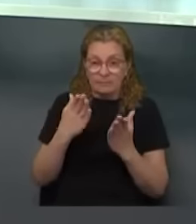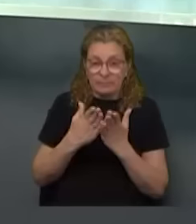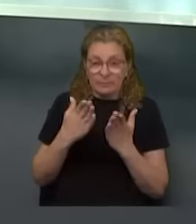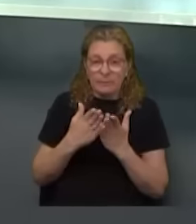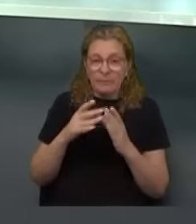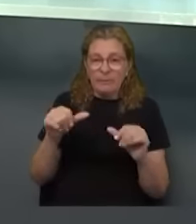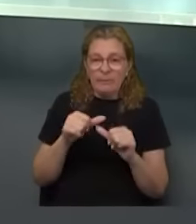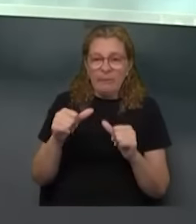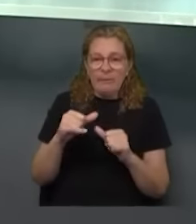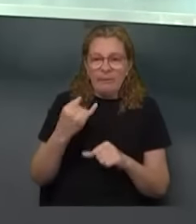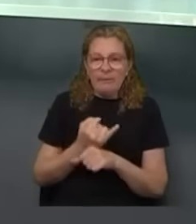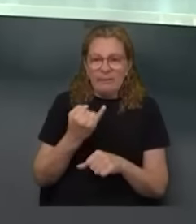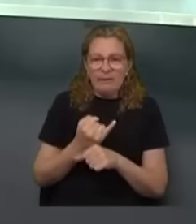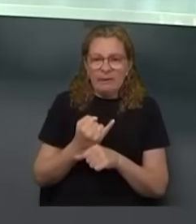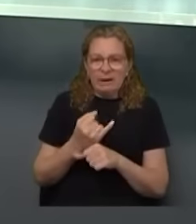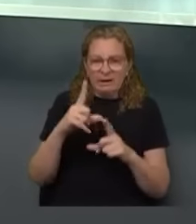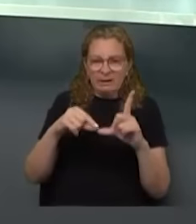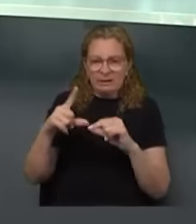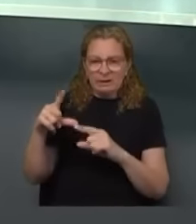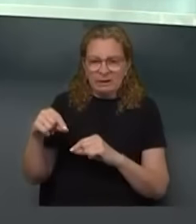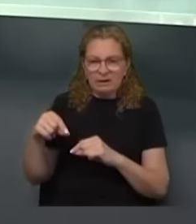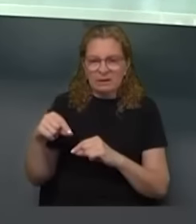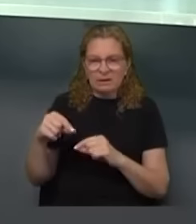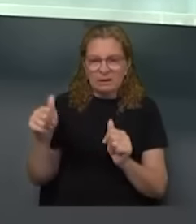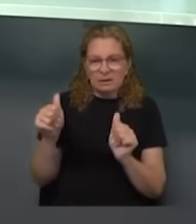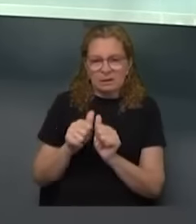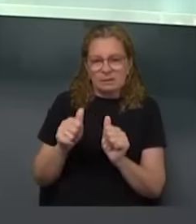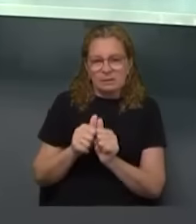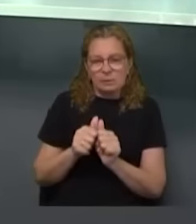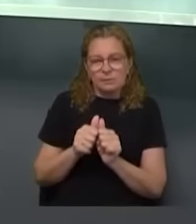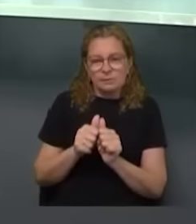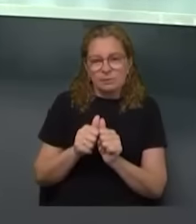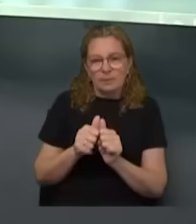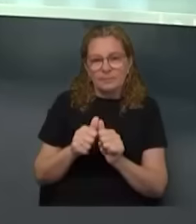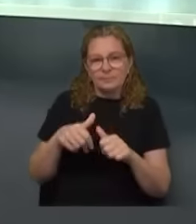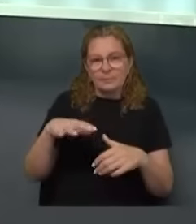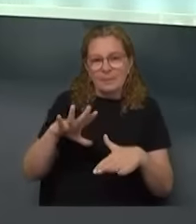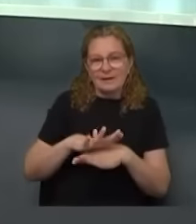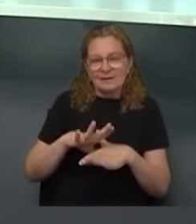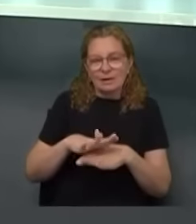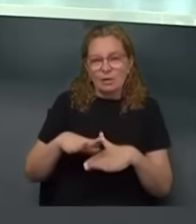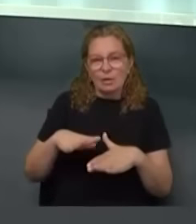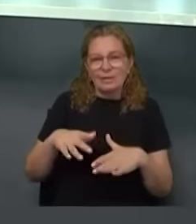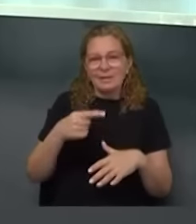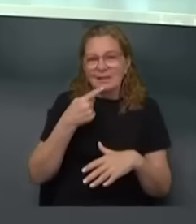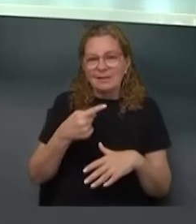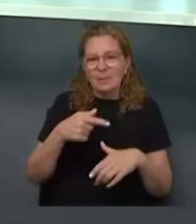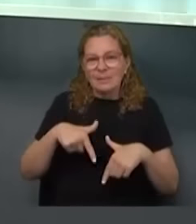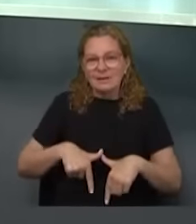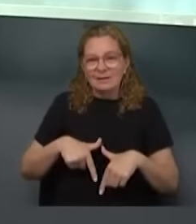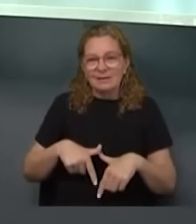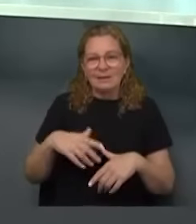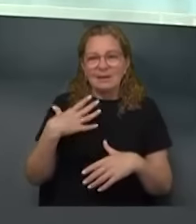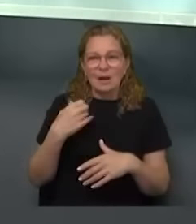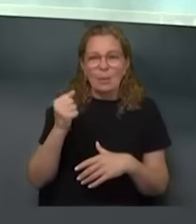fue realizado por el Instituto Nacional de estadística junto al Ministerio de desarrollo social y el Ministerio de salud pública muestra que ha